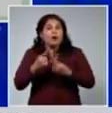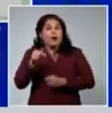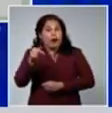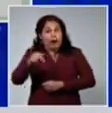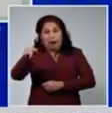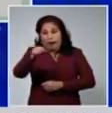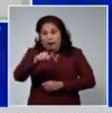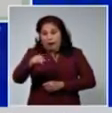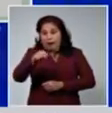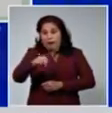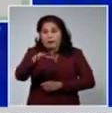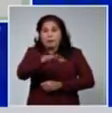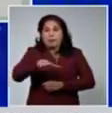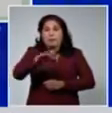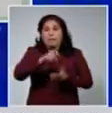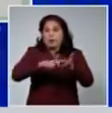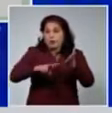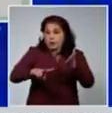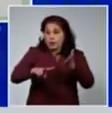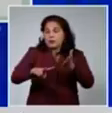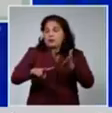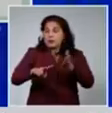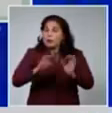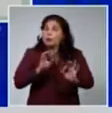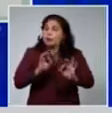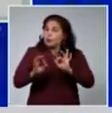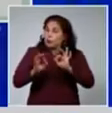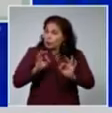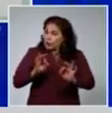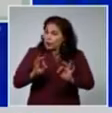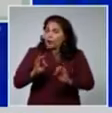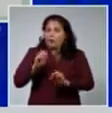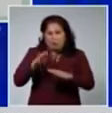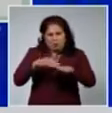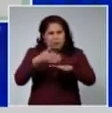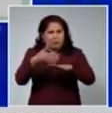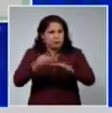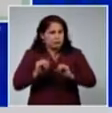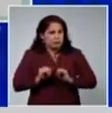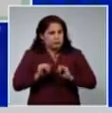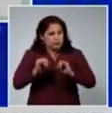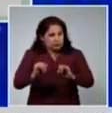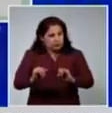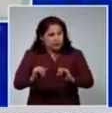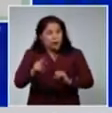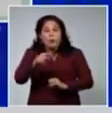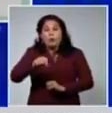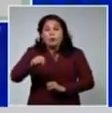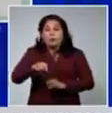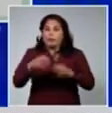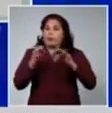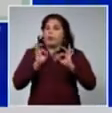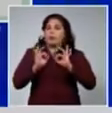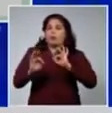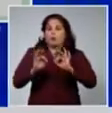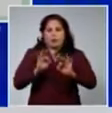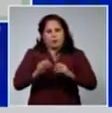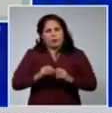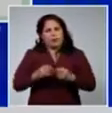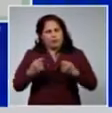nuestro territorio más adelante y que requiere de la